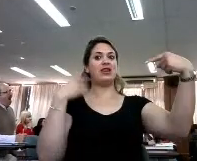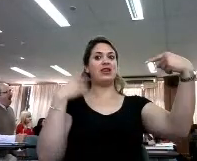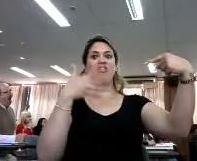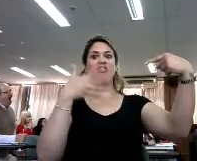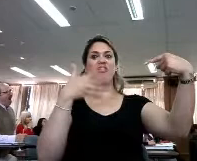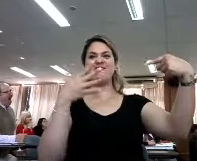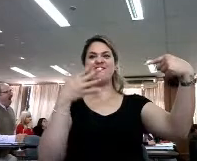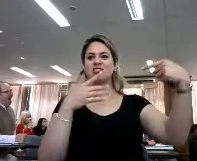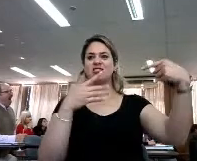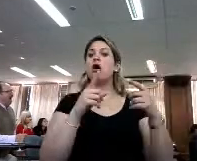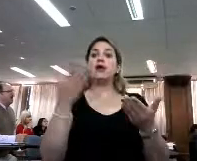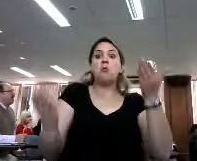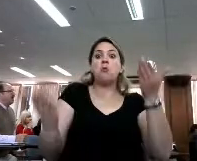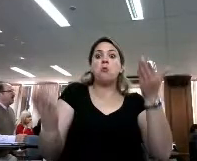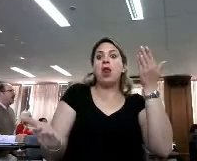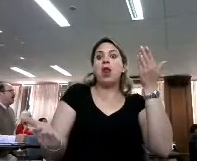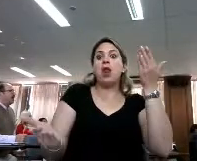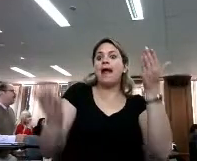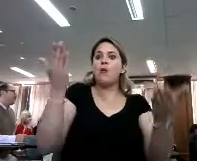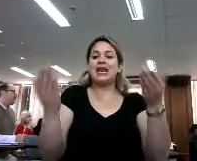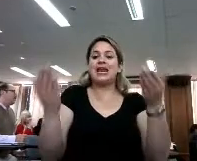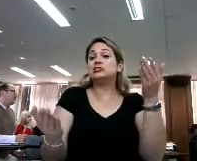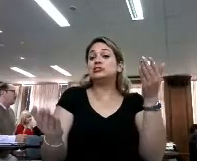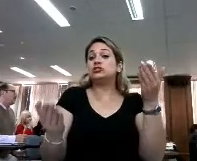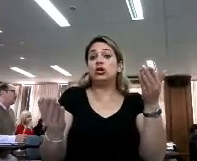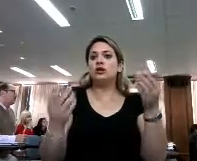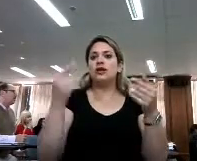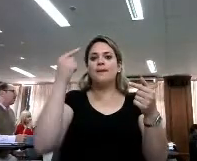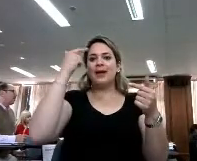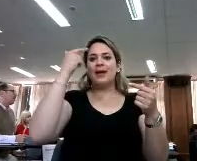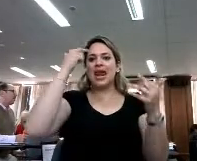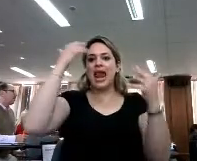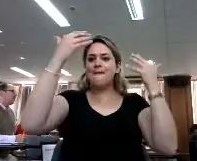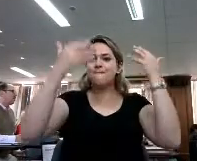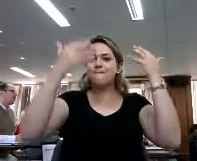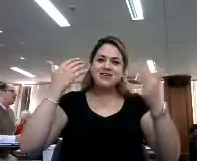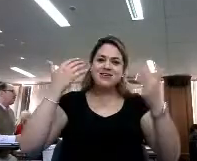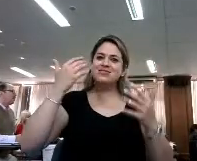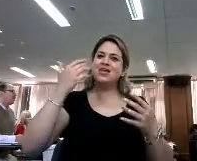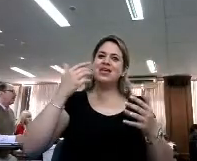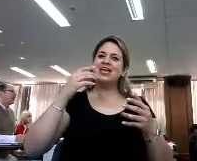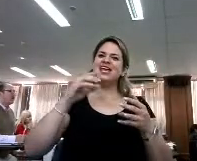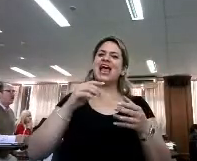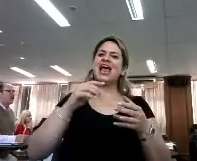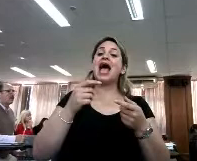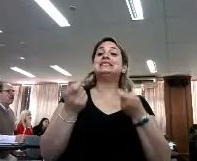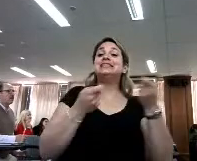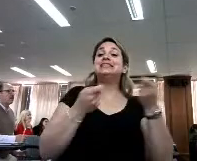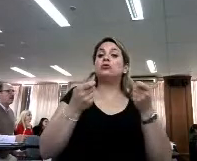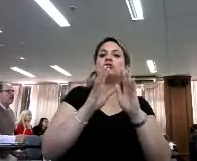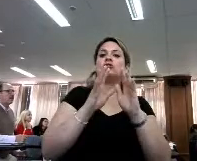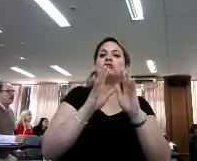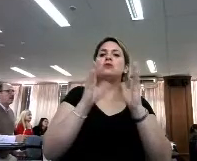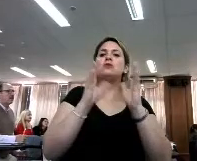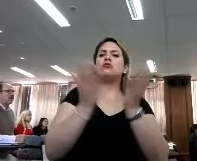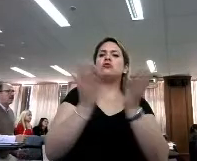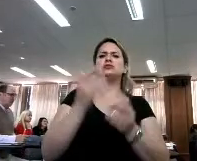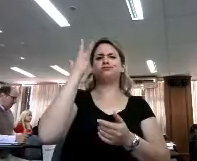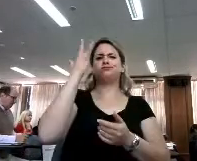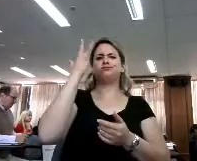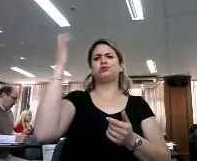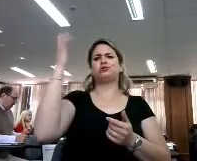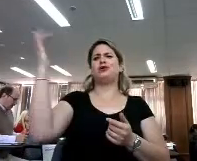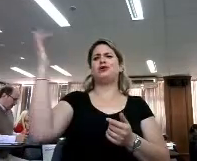una alegoría a las mentes y a la situación del mundo. Bueno, y desarrollan toda una teoría filosófica a partir